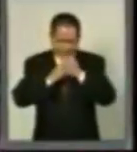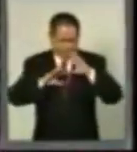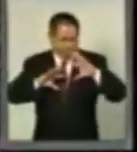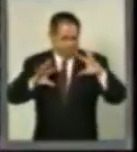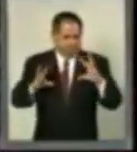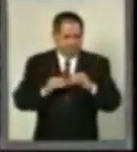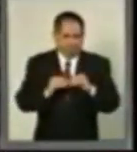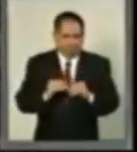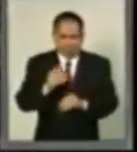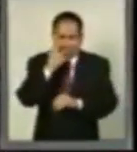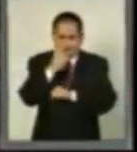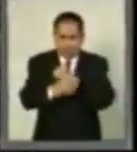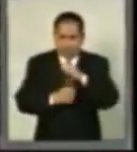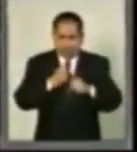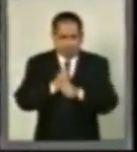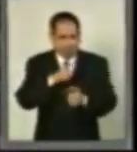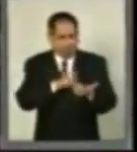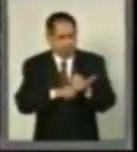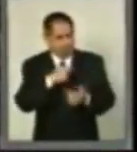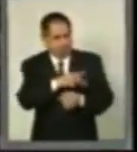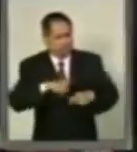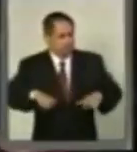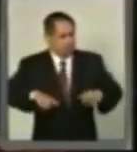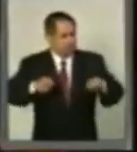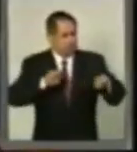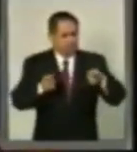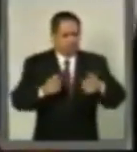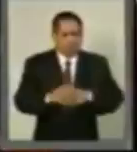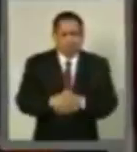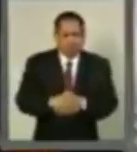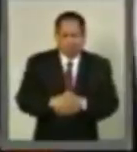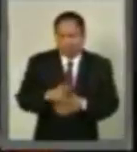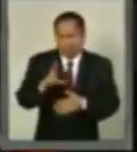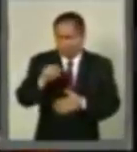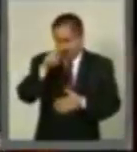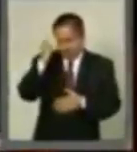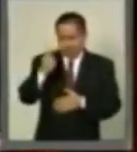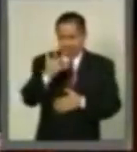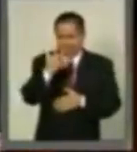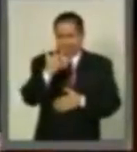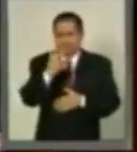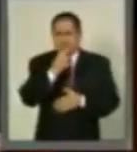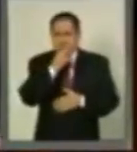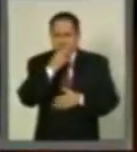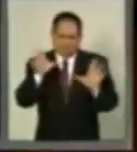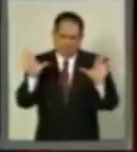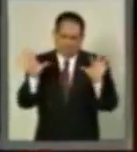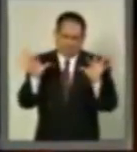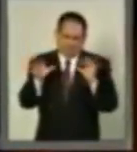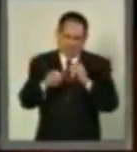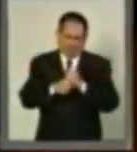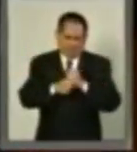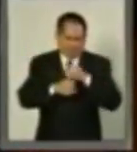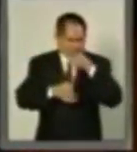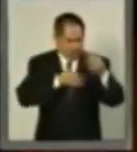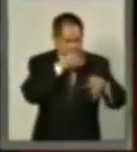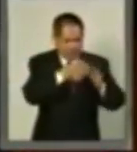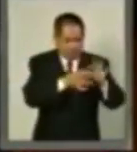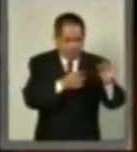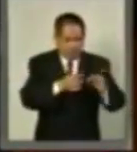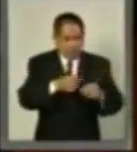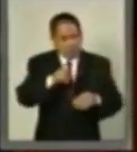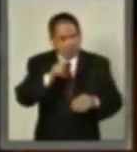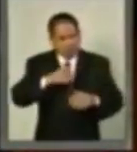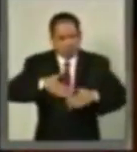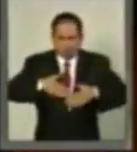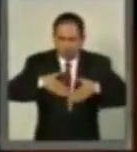de 5 años de gobierno, lo cual no es una tarea sencilla, aunque hablando con toda